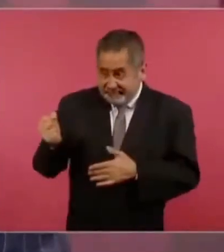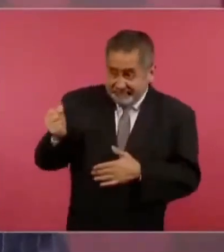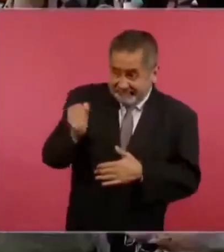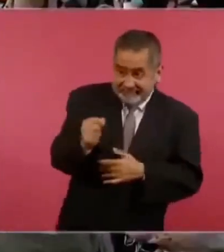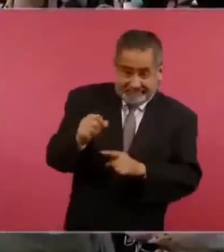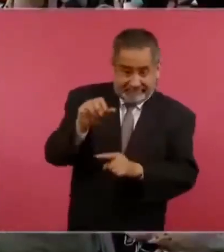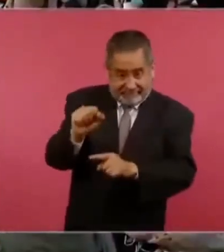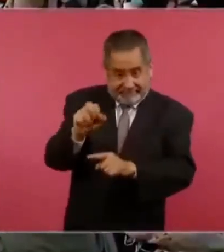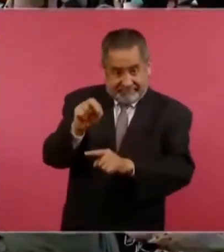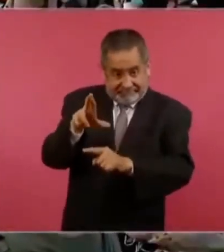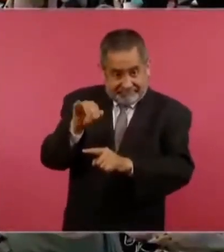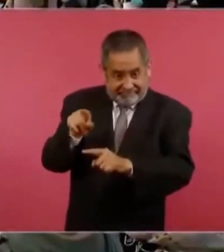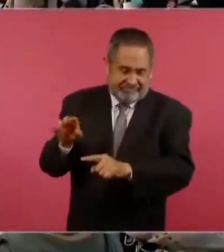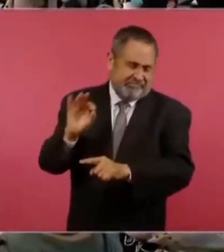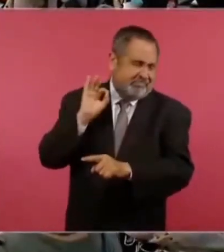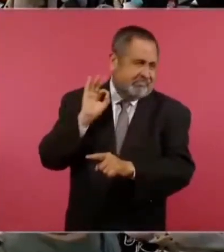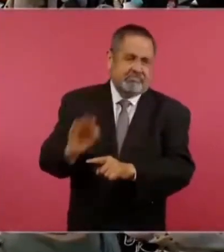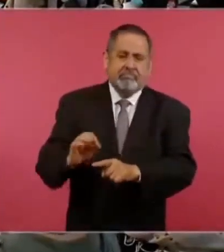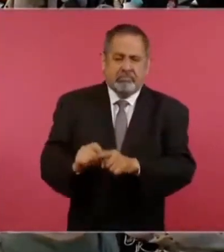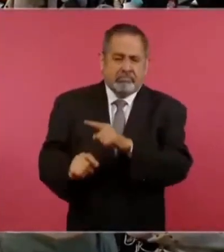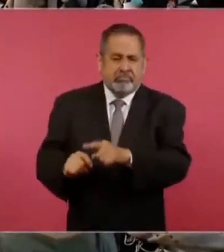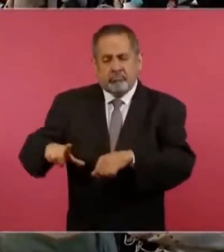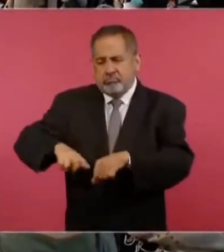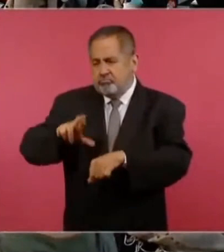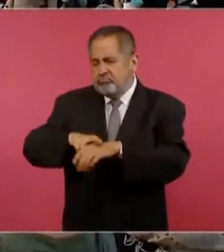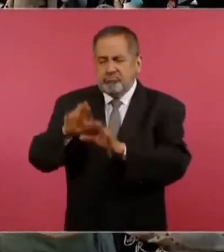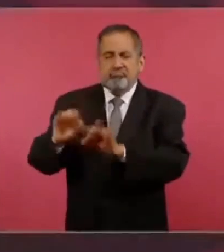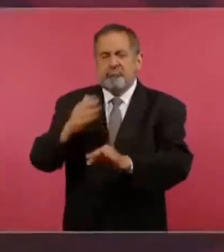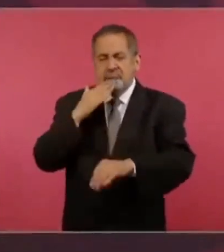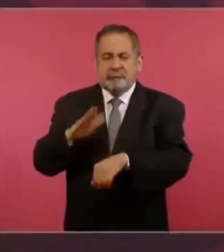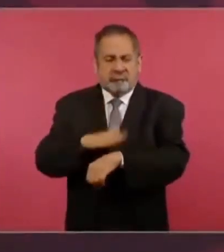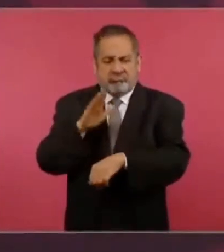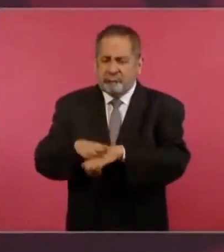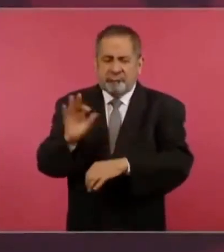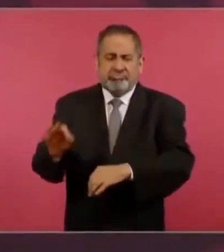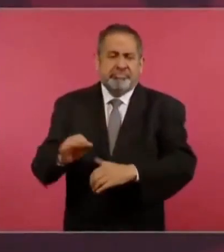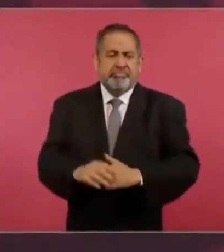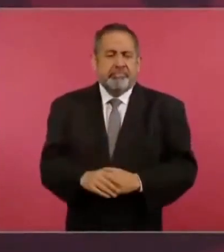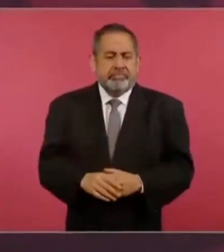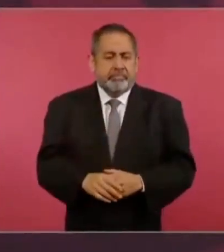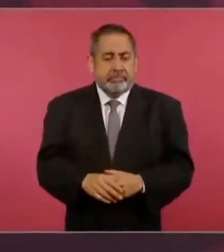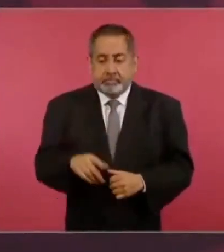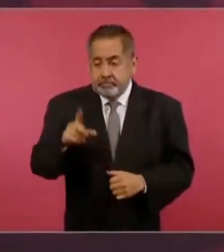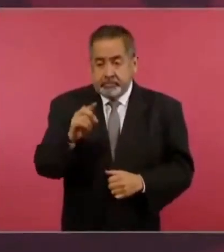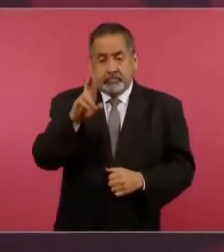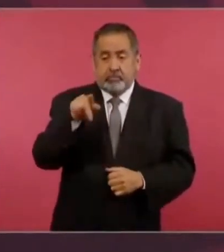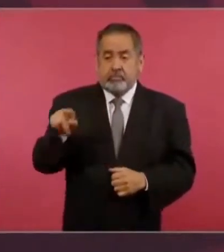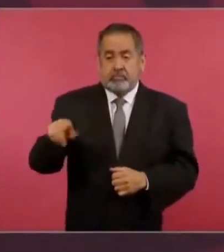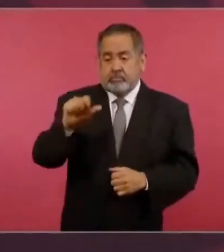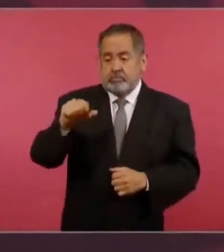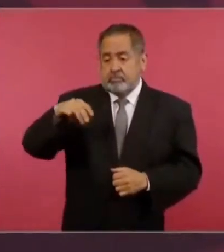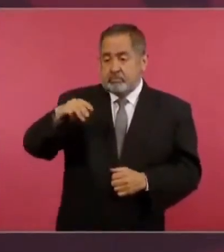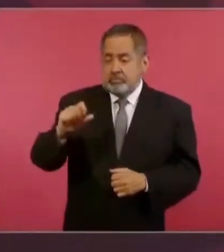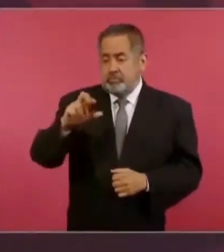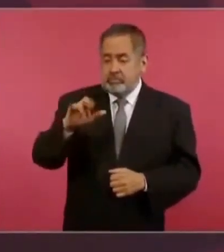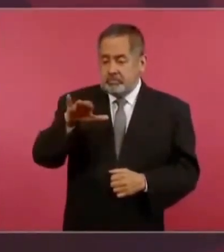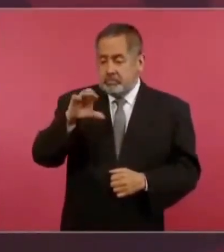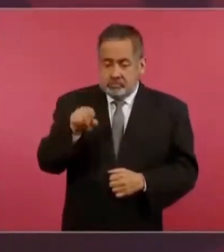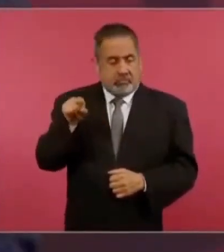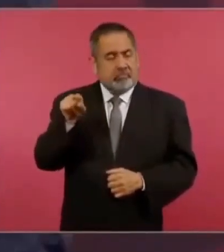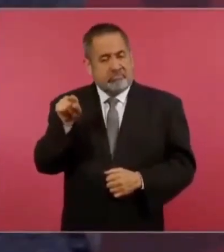en cuanto a sus gobernantes. El doctor Américo